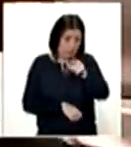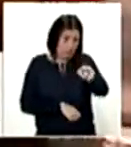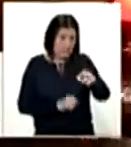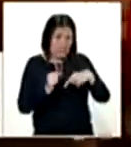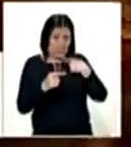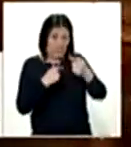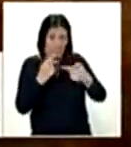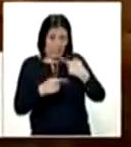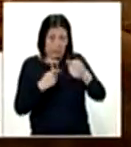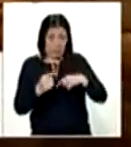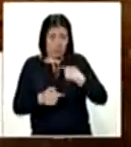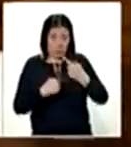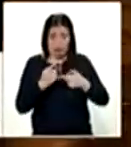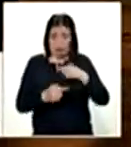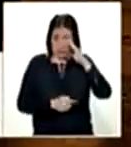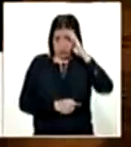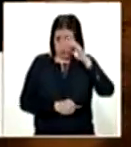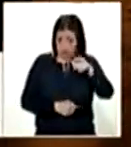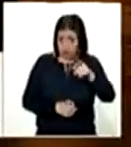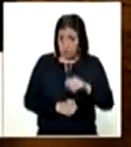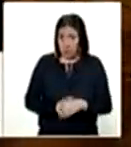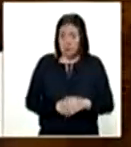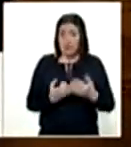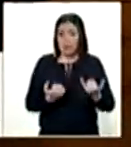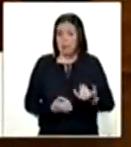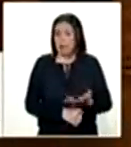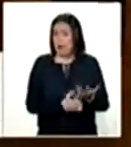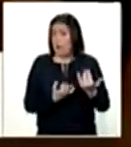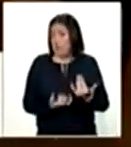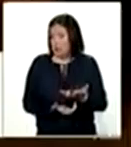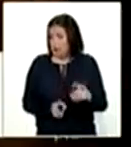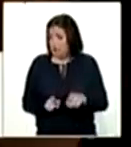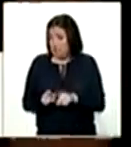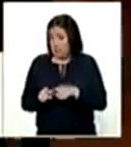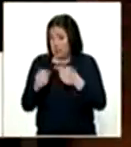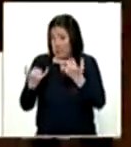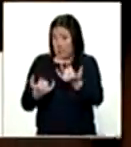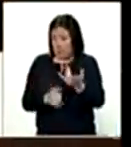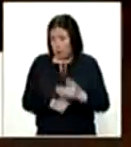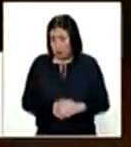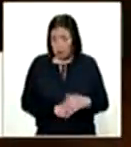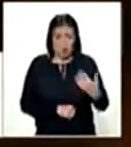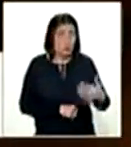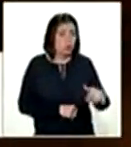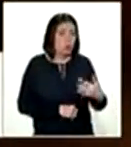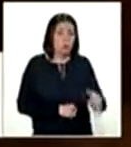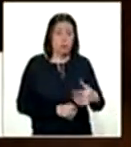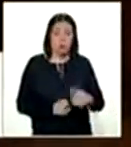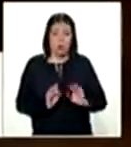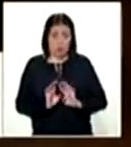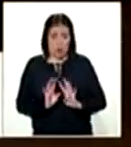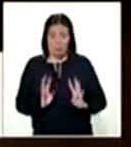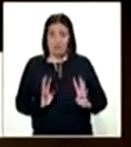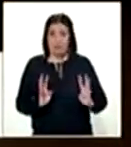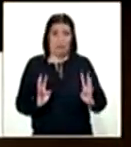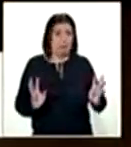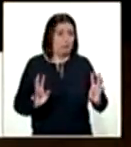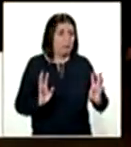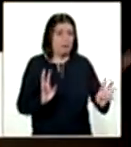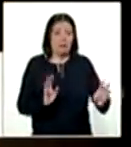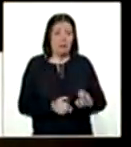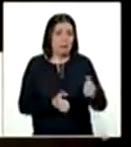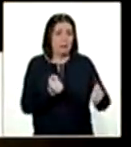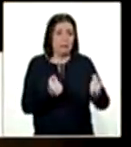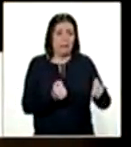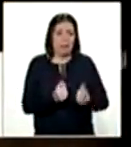la manifestación a la Policía Nacional. Y es que además en estos momentos se viene realizando el plan cerco para tratar de ubicar a este